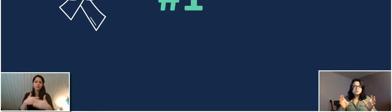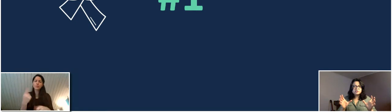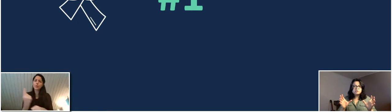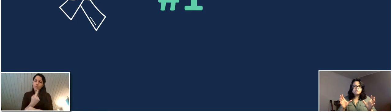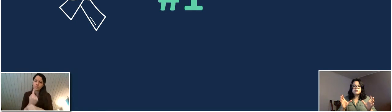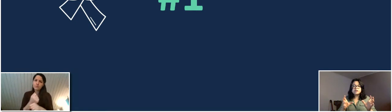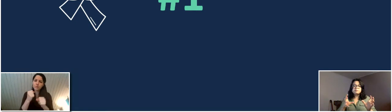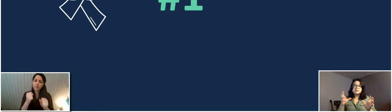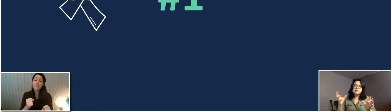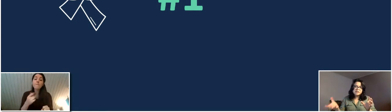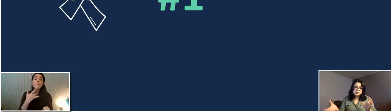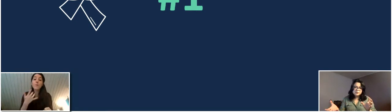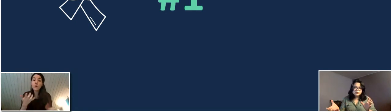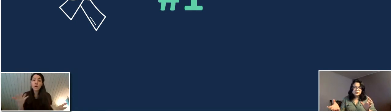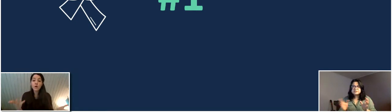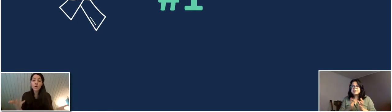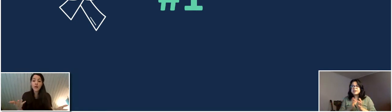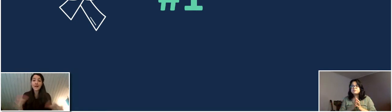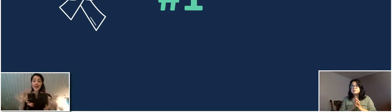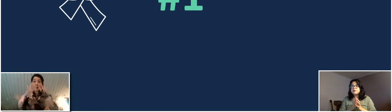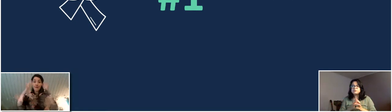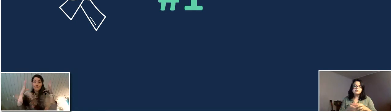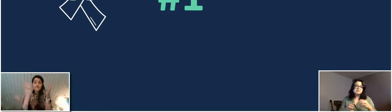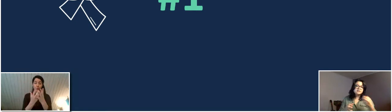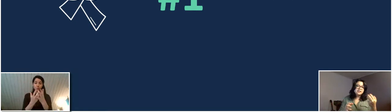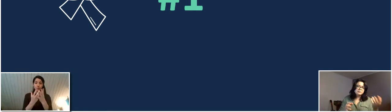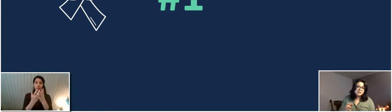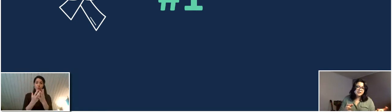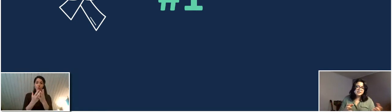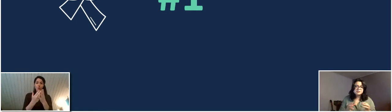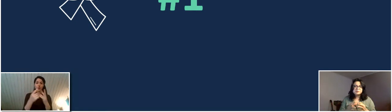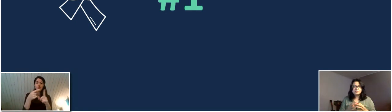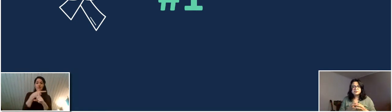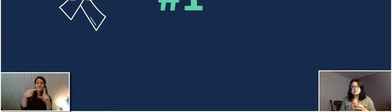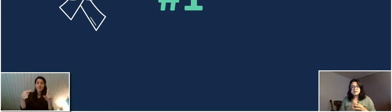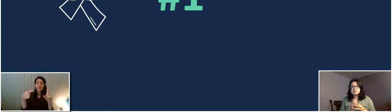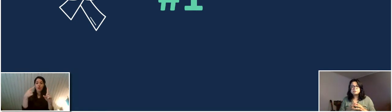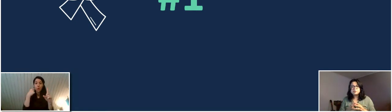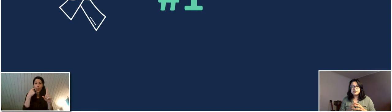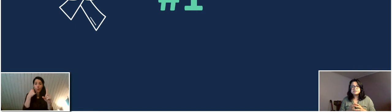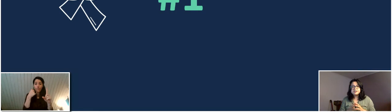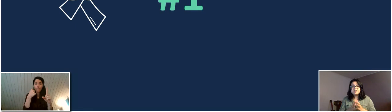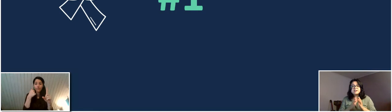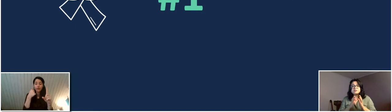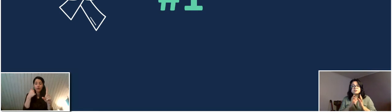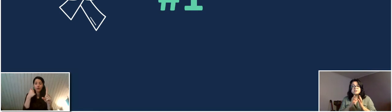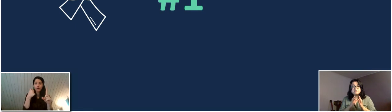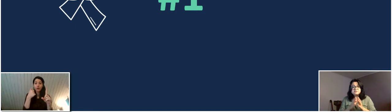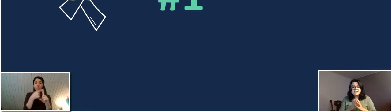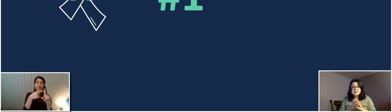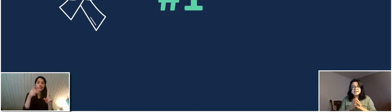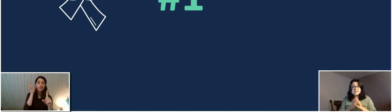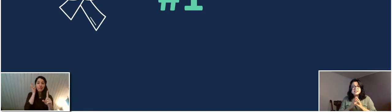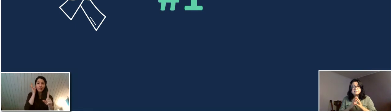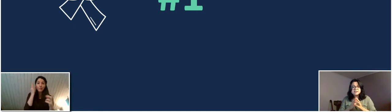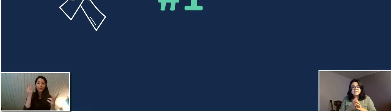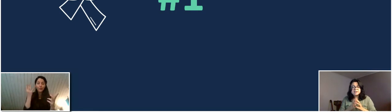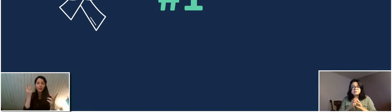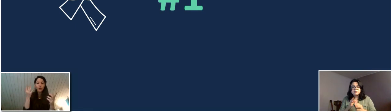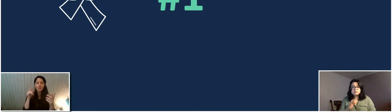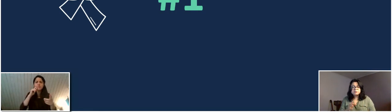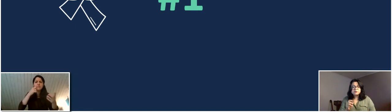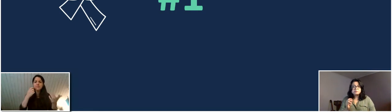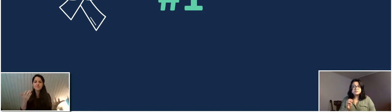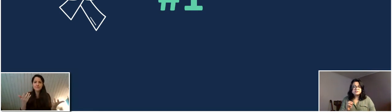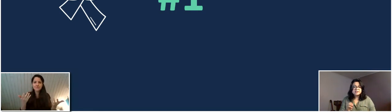más o menos en el mundo la mitad de las personas que hay son varones y la mitad de las personas que hay son mujeres, eso significa que la mitad de